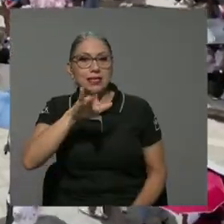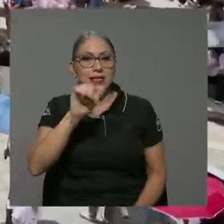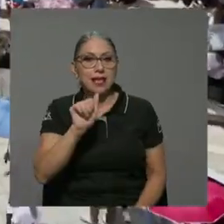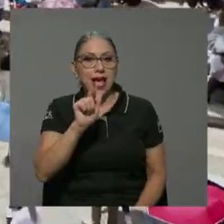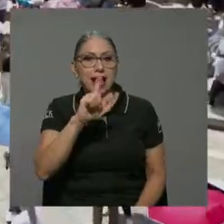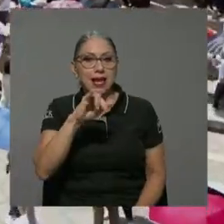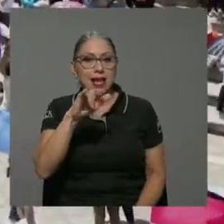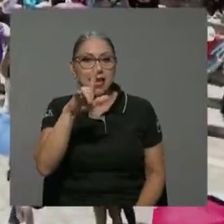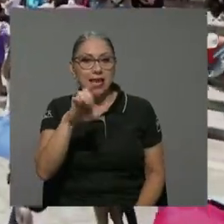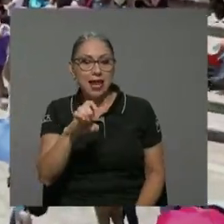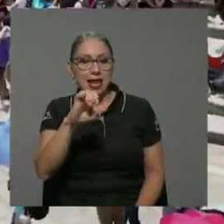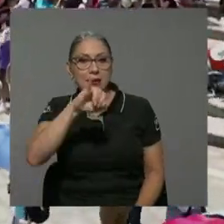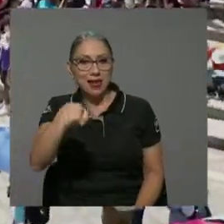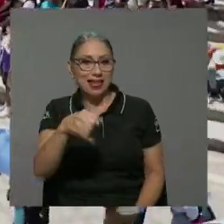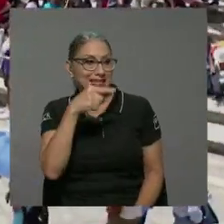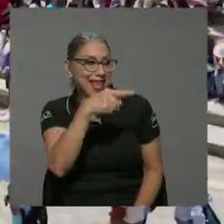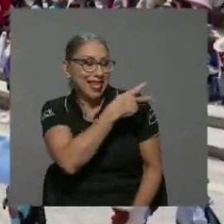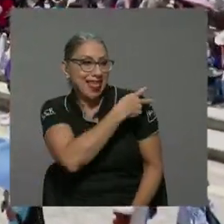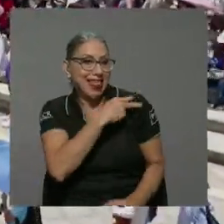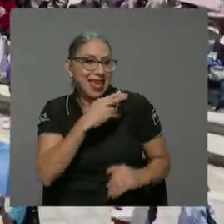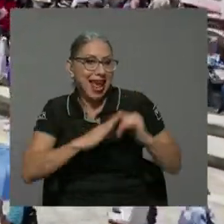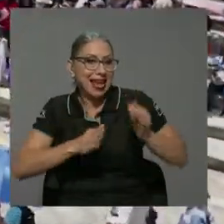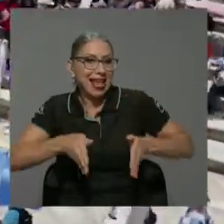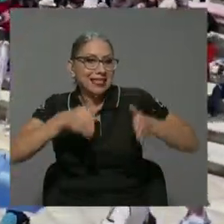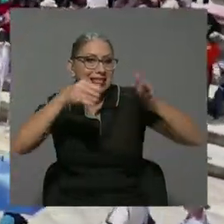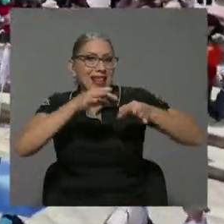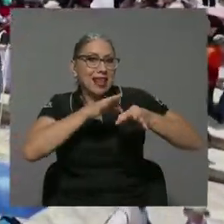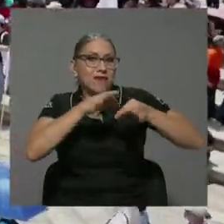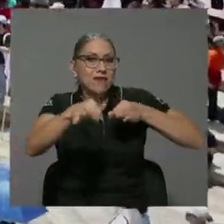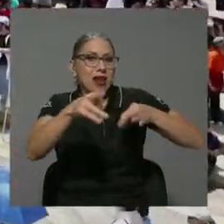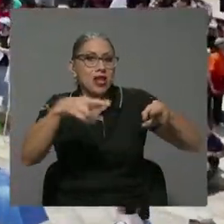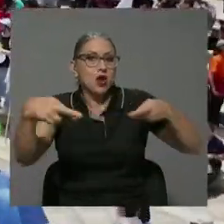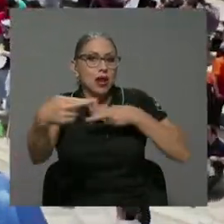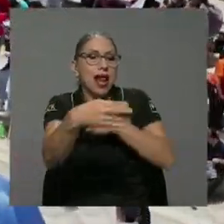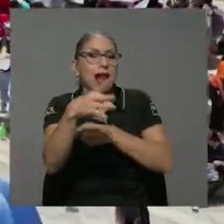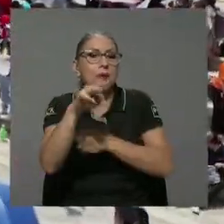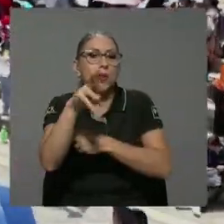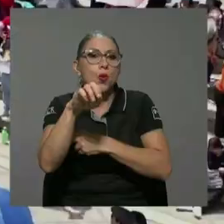es decana de la sede regional Brunca de la Universidad Nacional.